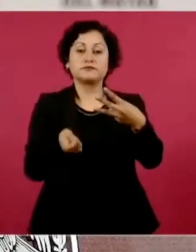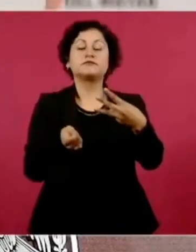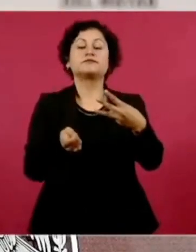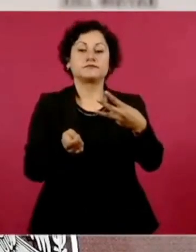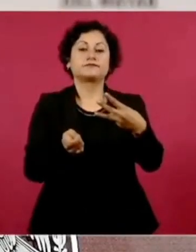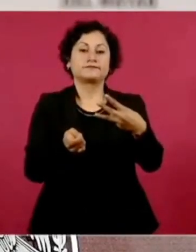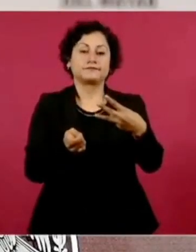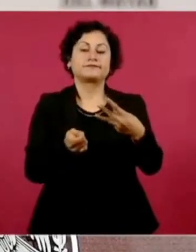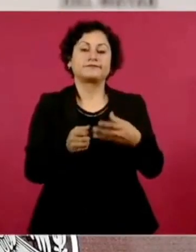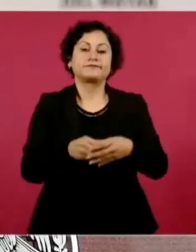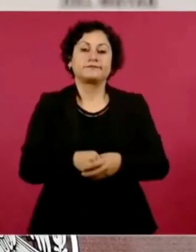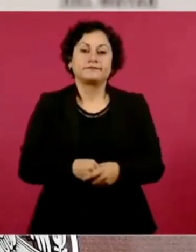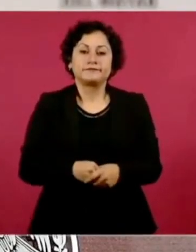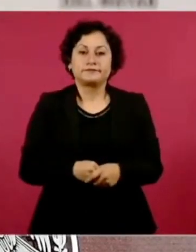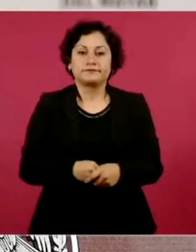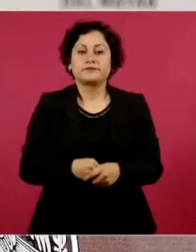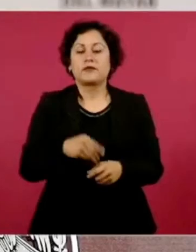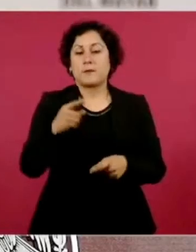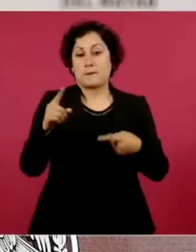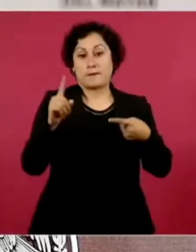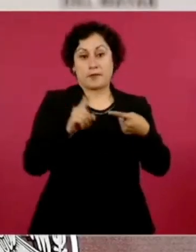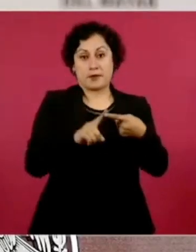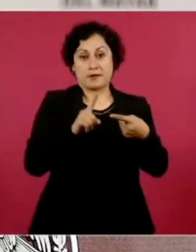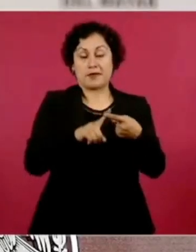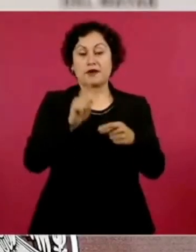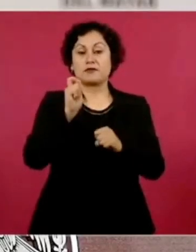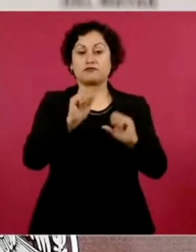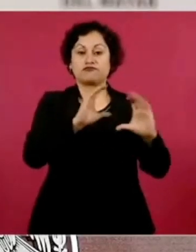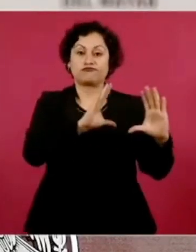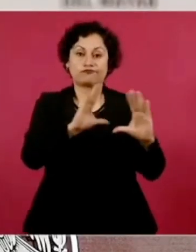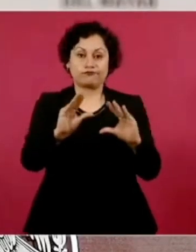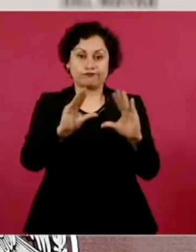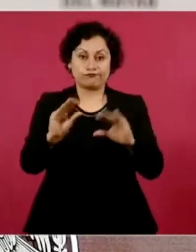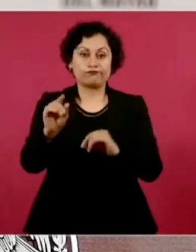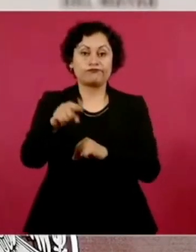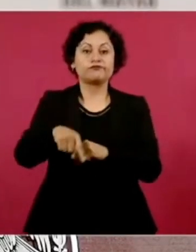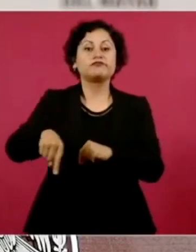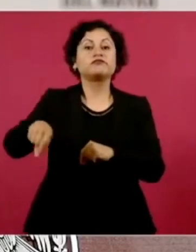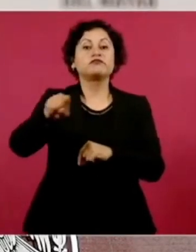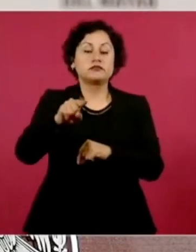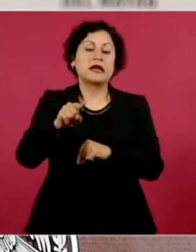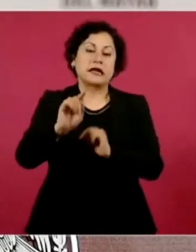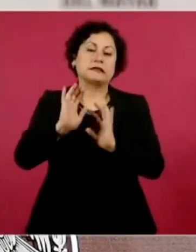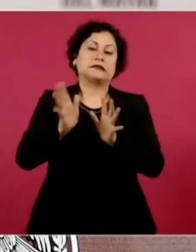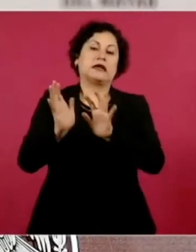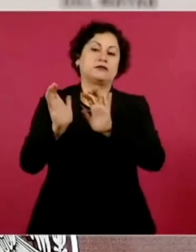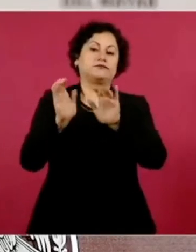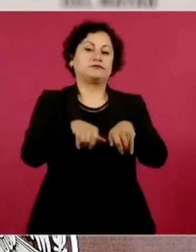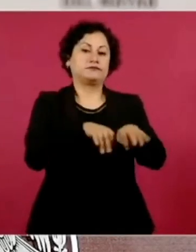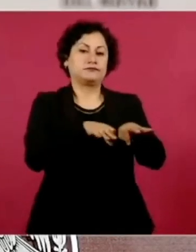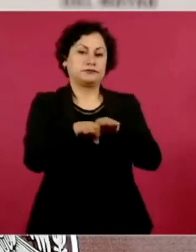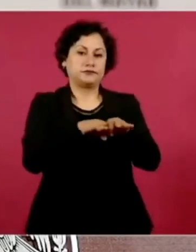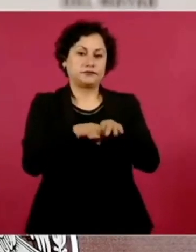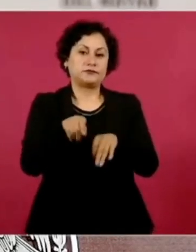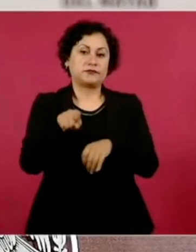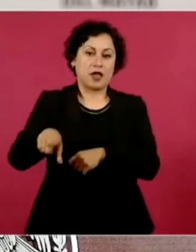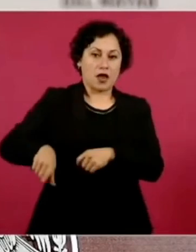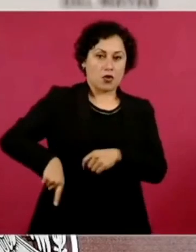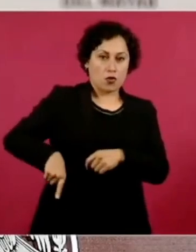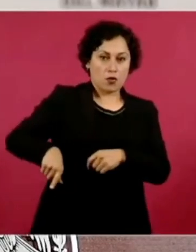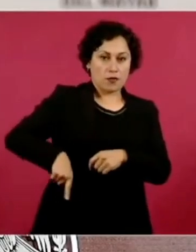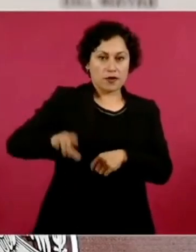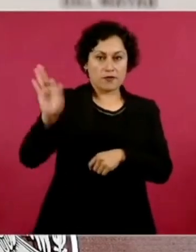ahora ya también el reclutamiento de médicas y médicos especialistas del gobierno federal, también